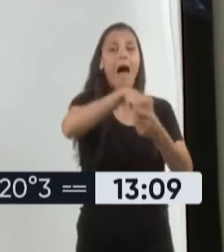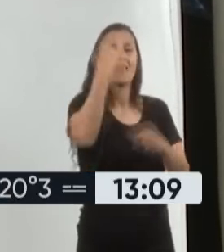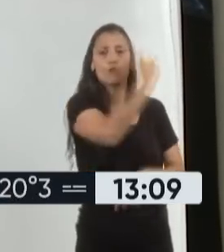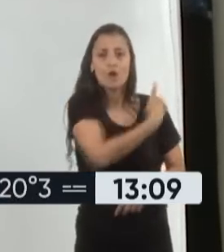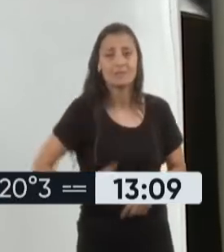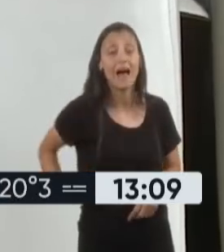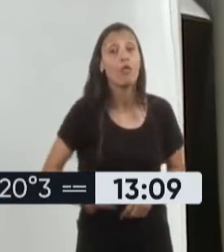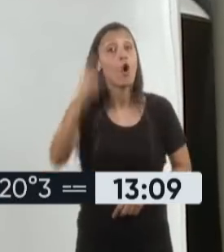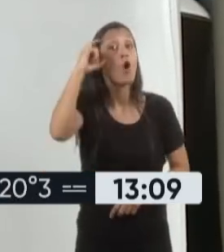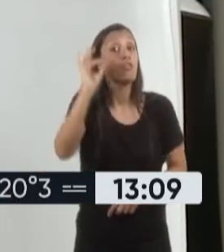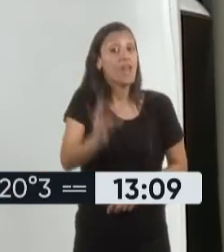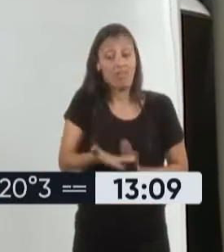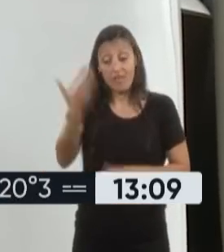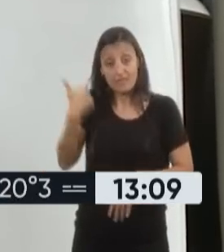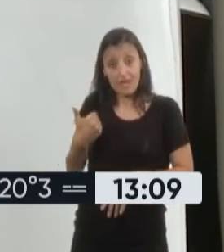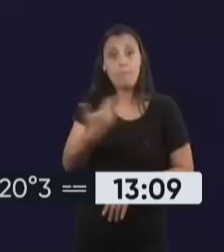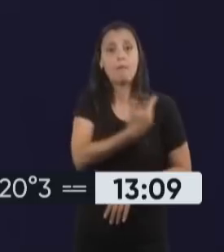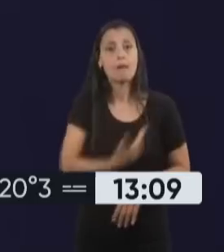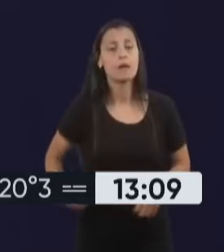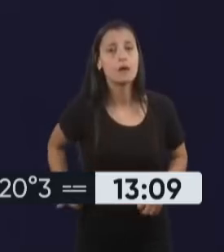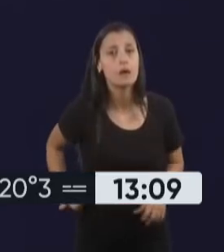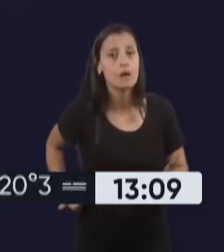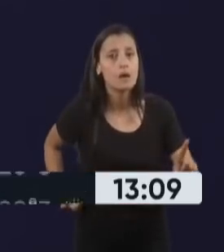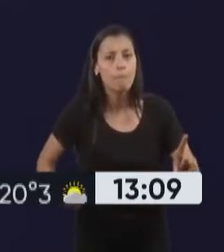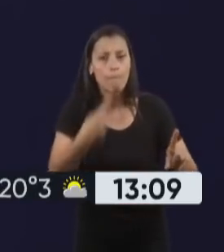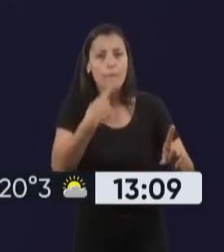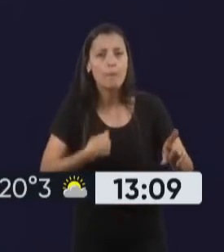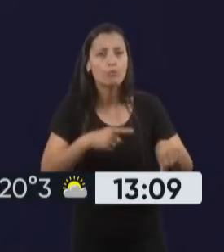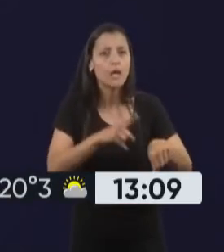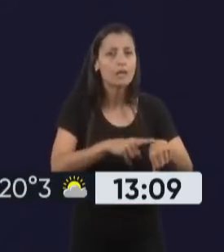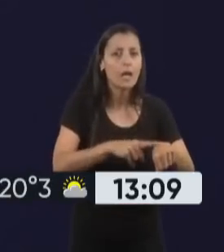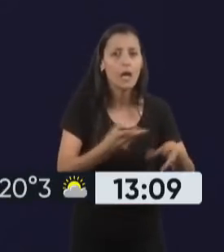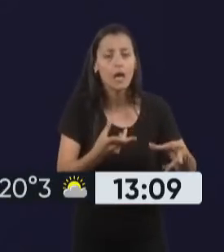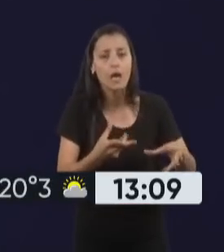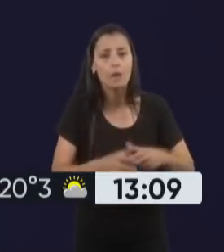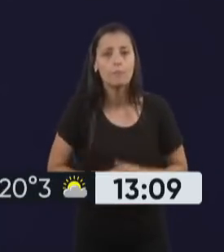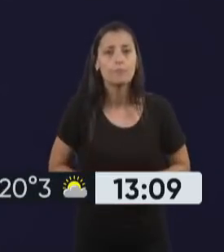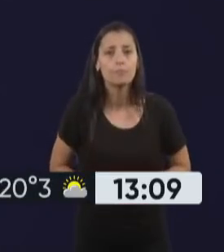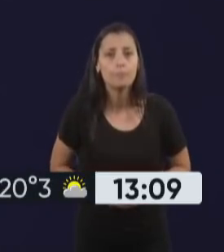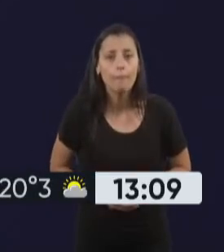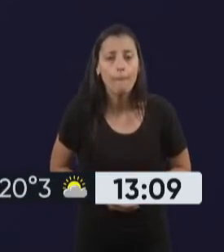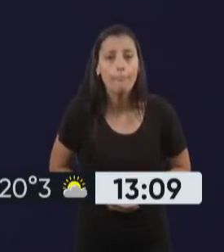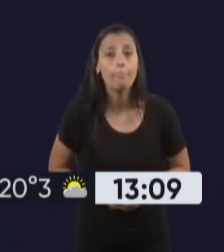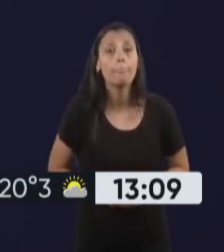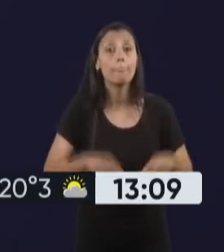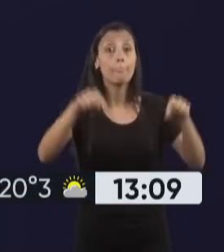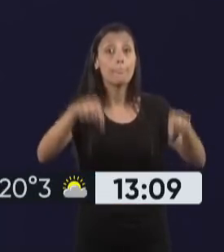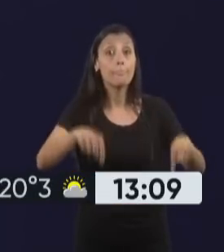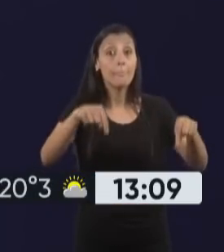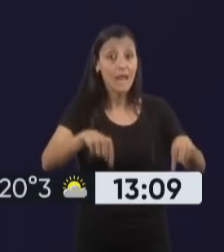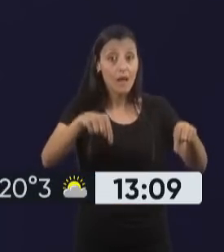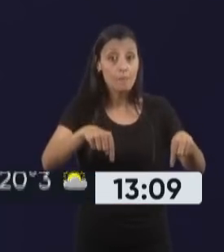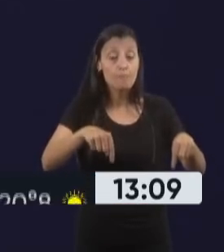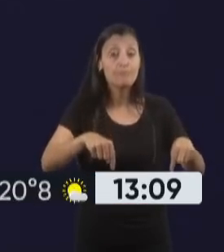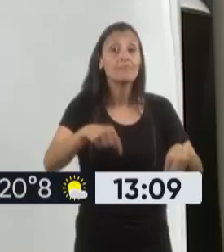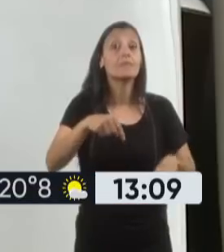10 de diciembre el presidente planteó... Las jornadas son, me preguntaste por las jornadas, son 17:30, habla el presidente, sí, el día de hoy allí en el Palacio de